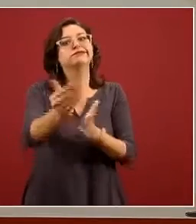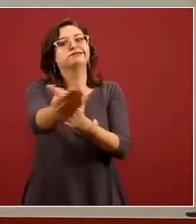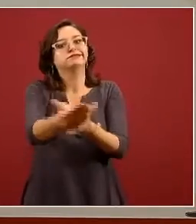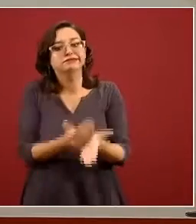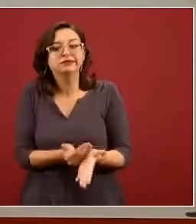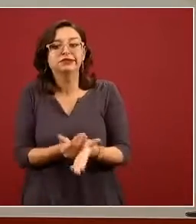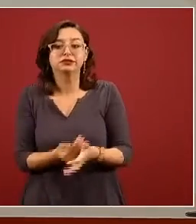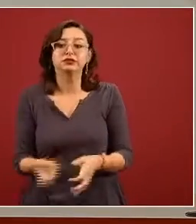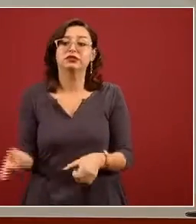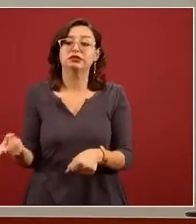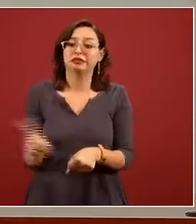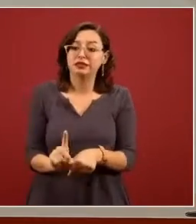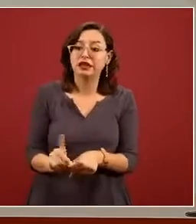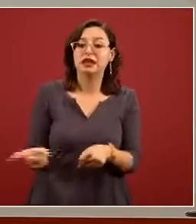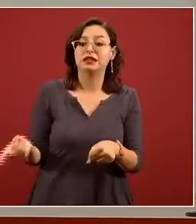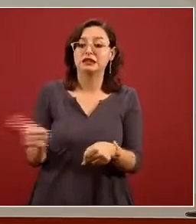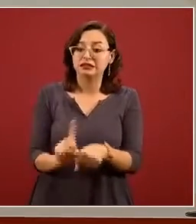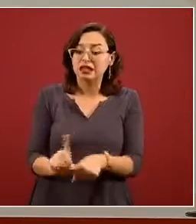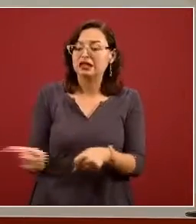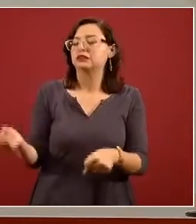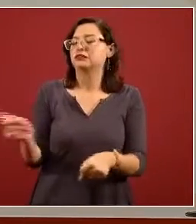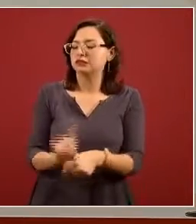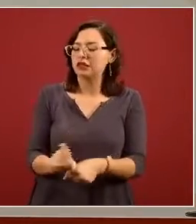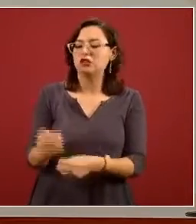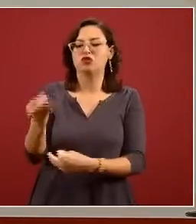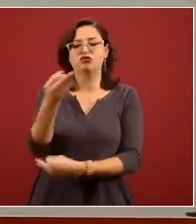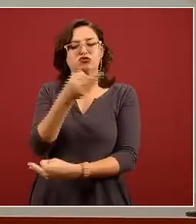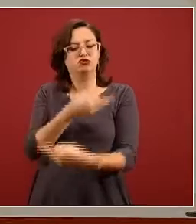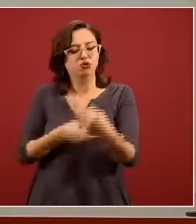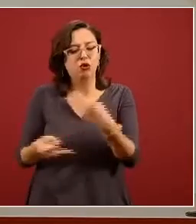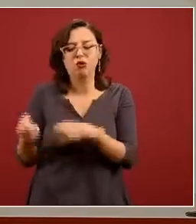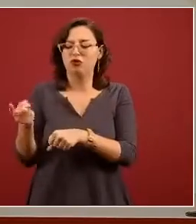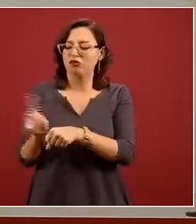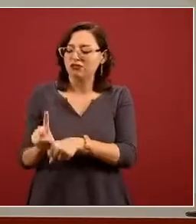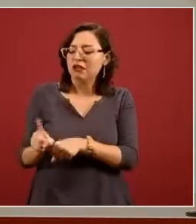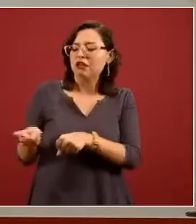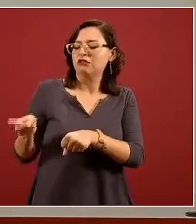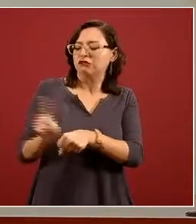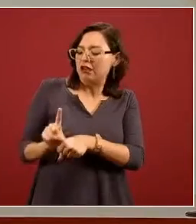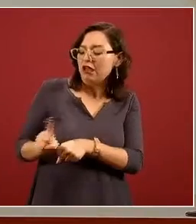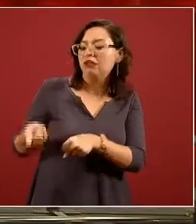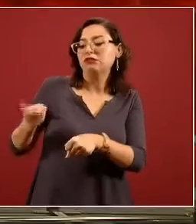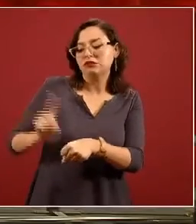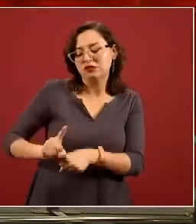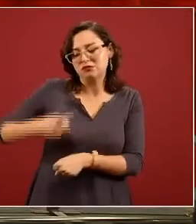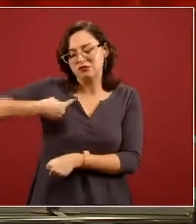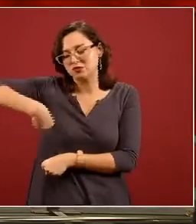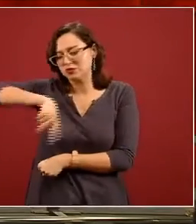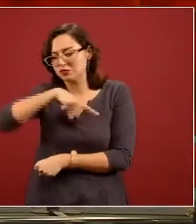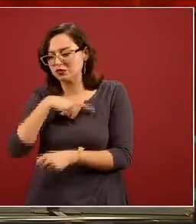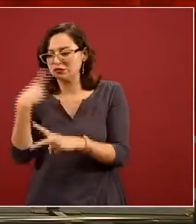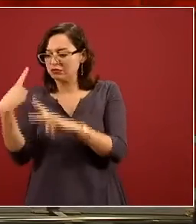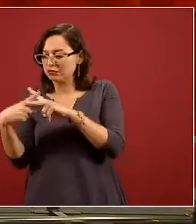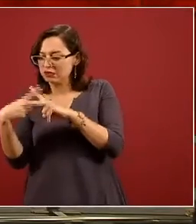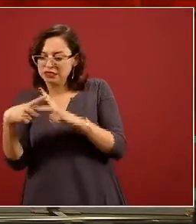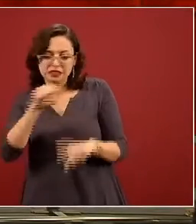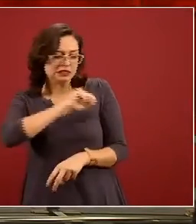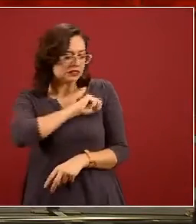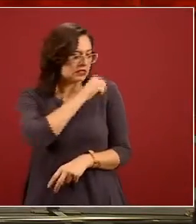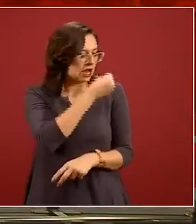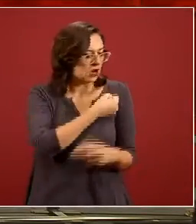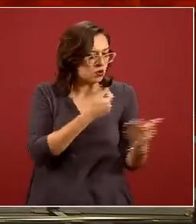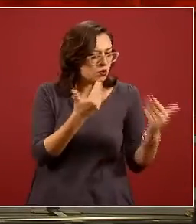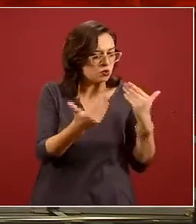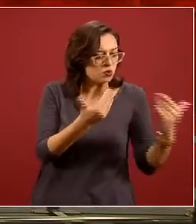los días, todos los días, analizamos cuidadosamente las estadísticas de salud y varias